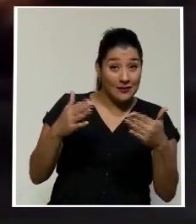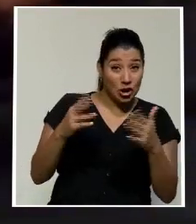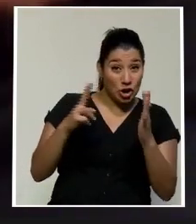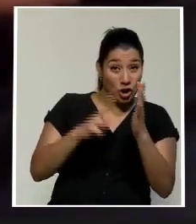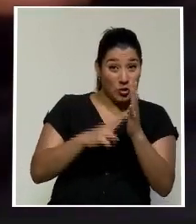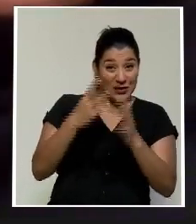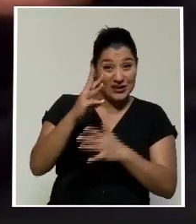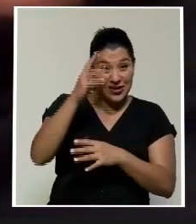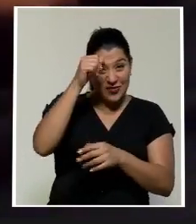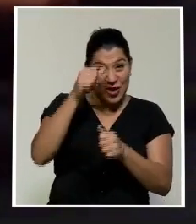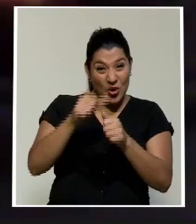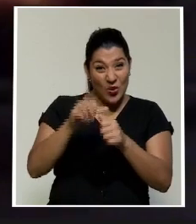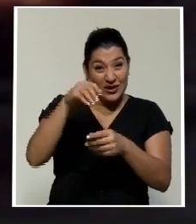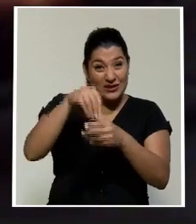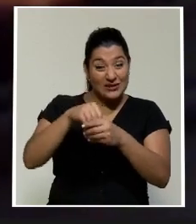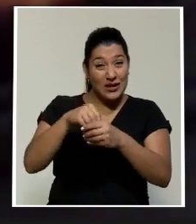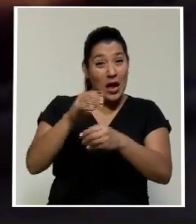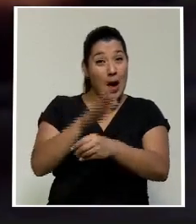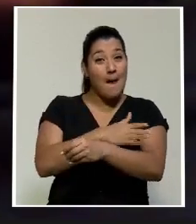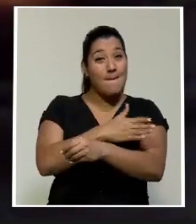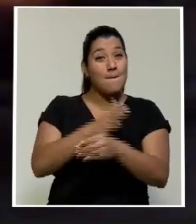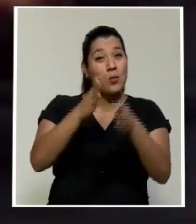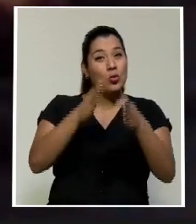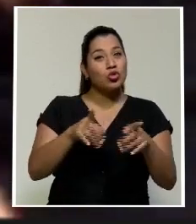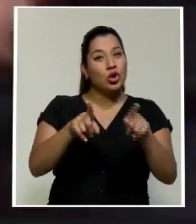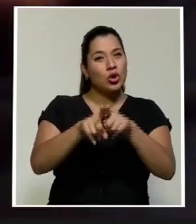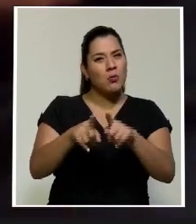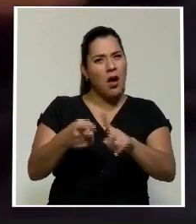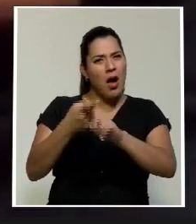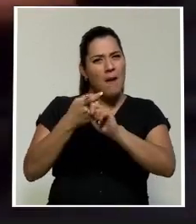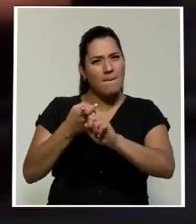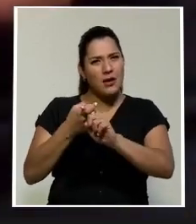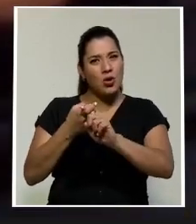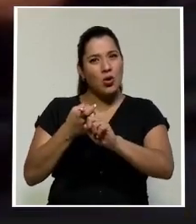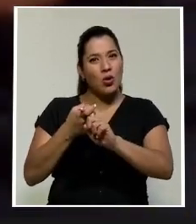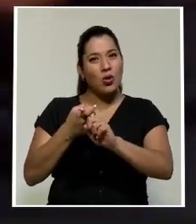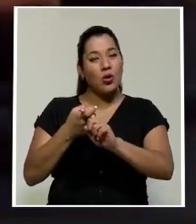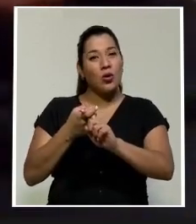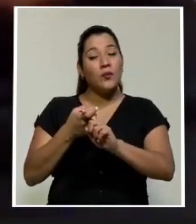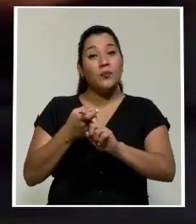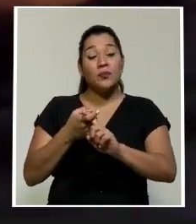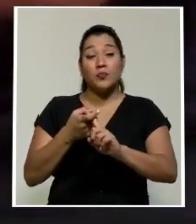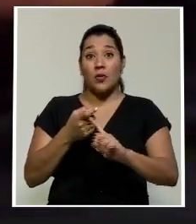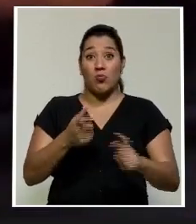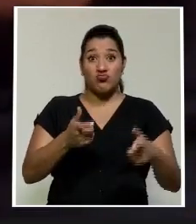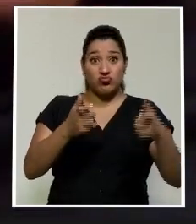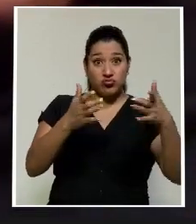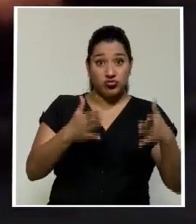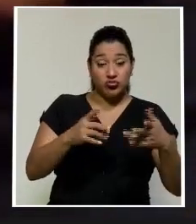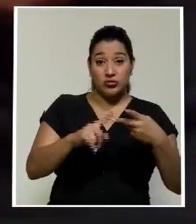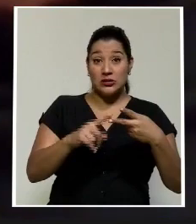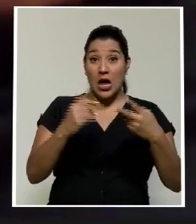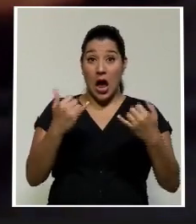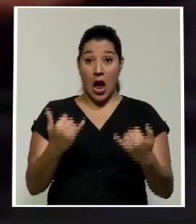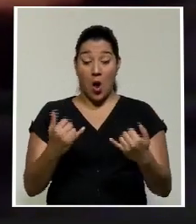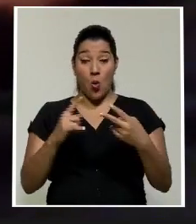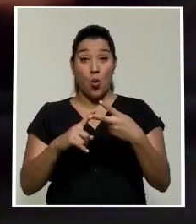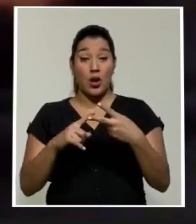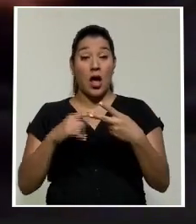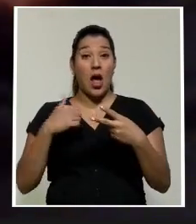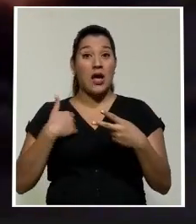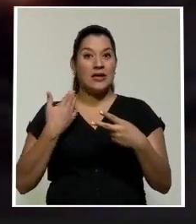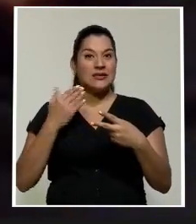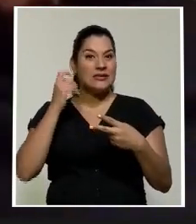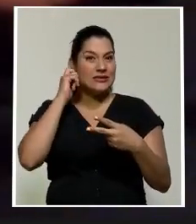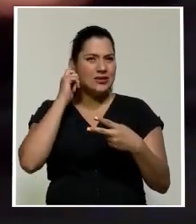el músico aquel que también era gran amigo de él y resultó multimillonario, y ahora aparece esta señora?